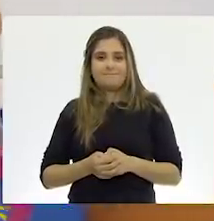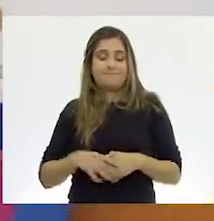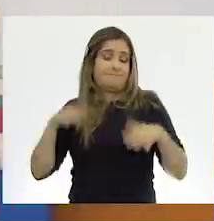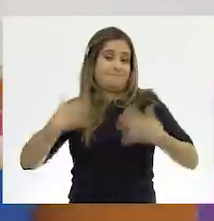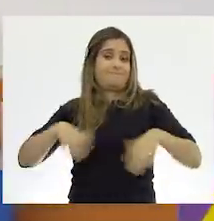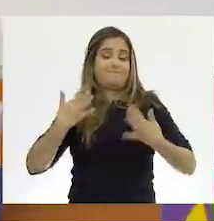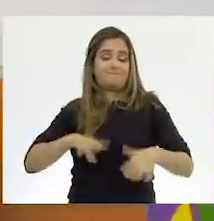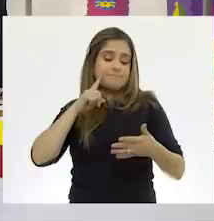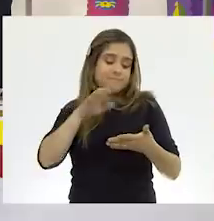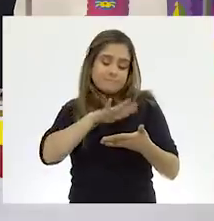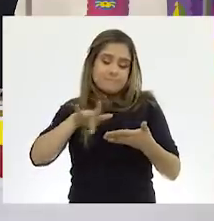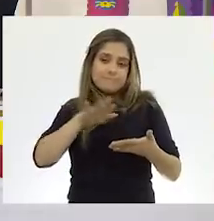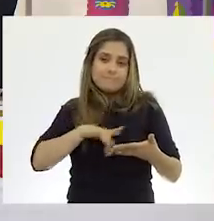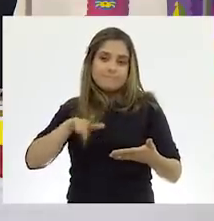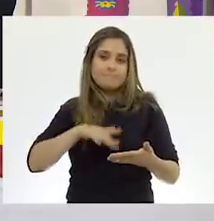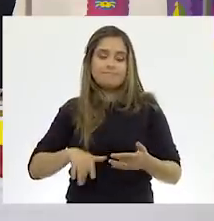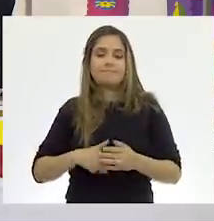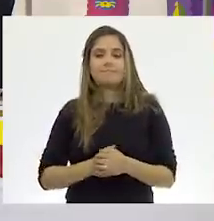Veamos, dice...